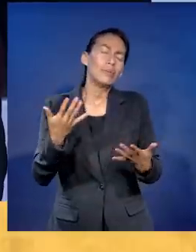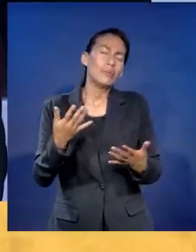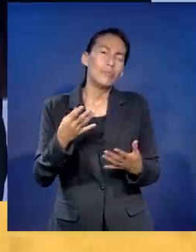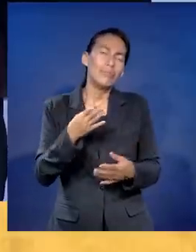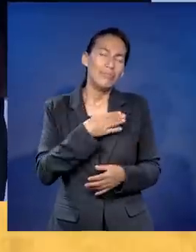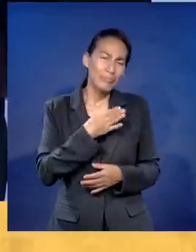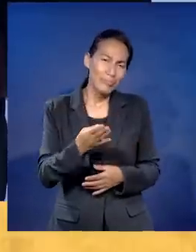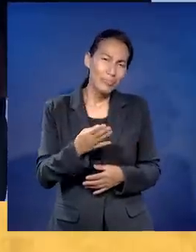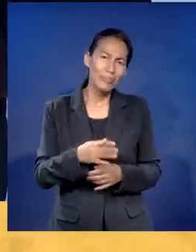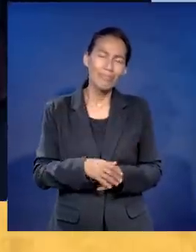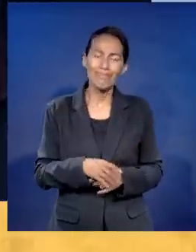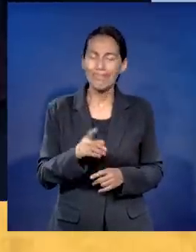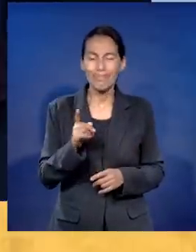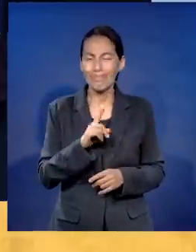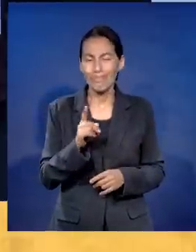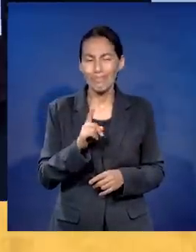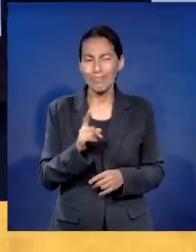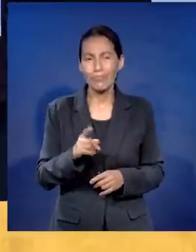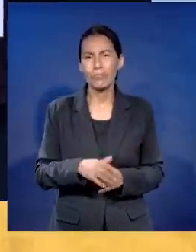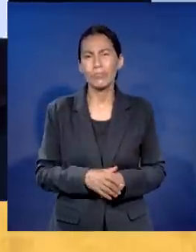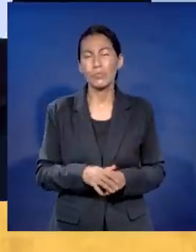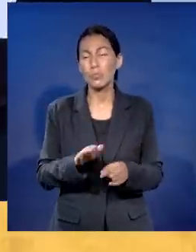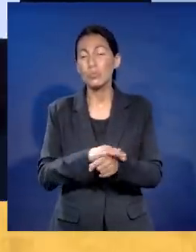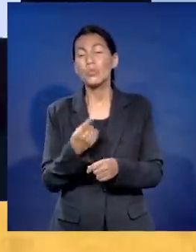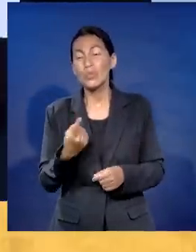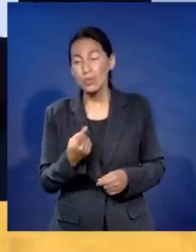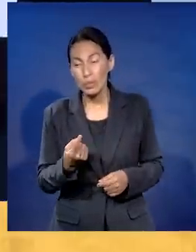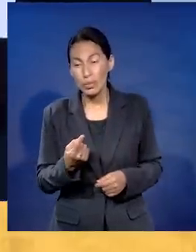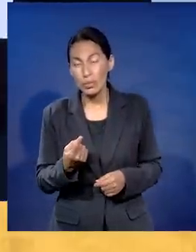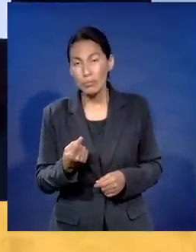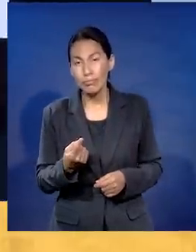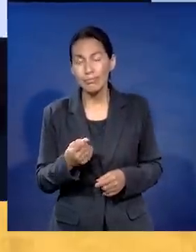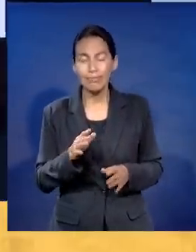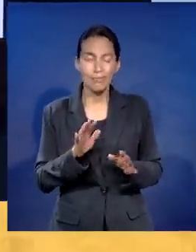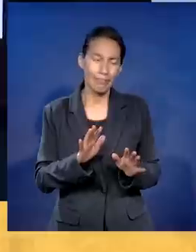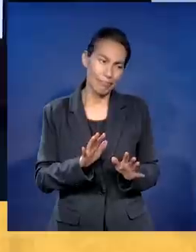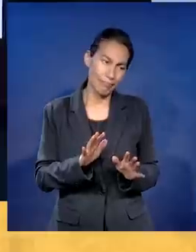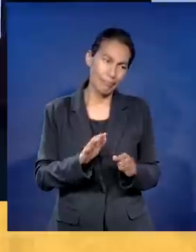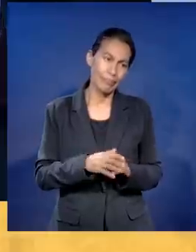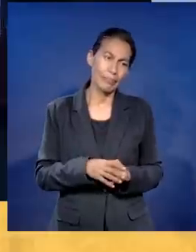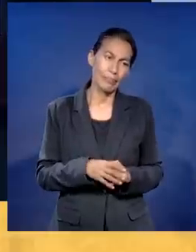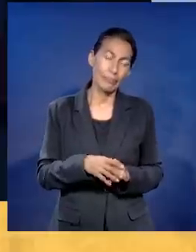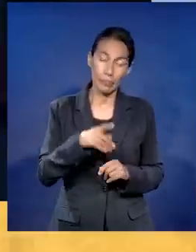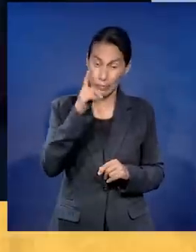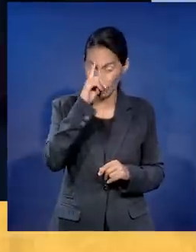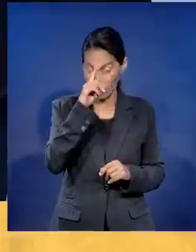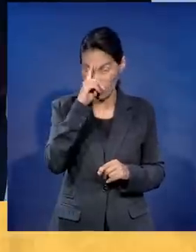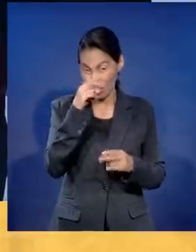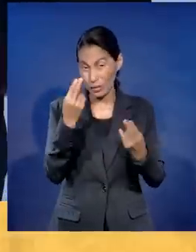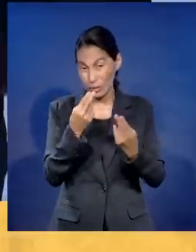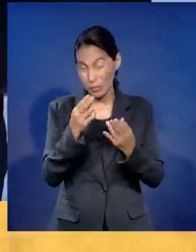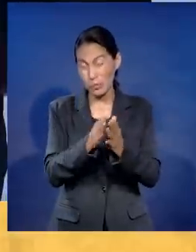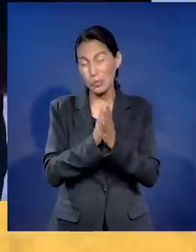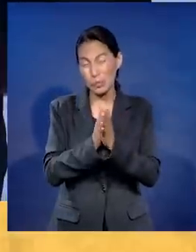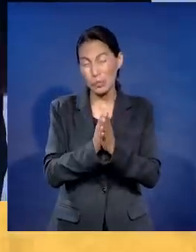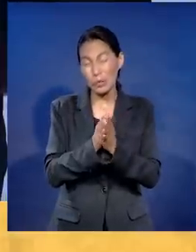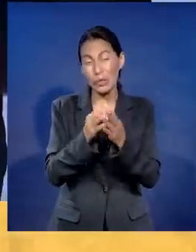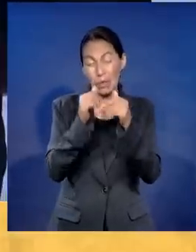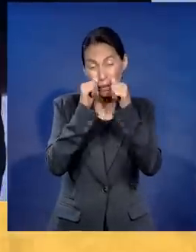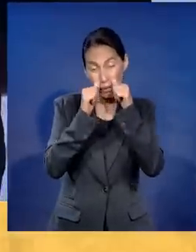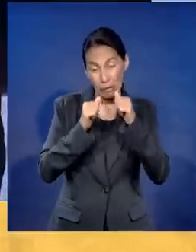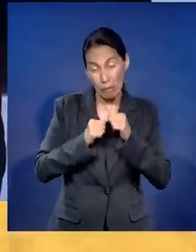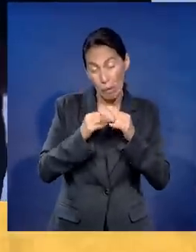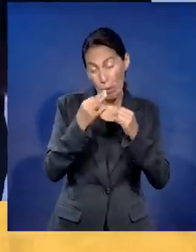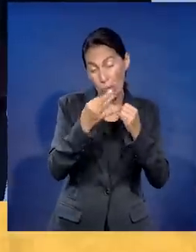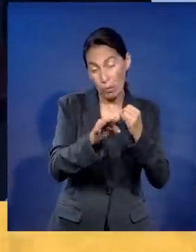enamorado No pues eso es bueno no no tanto por qué Pues mira ahí le va Yo quiero un